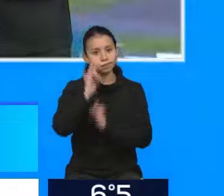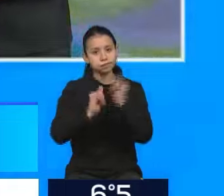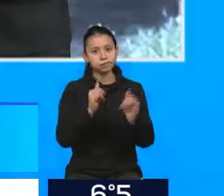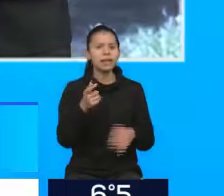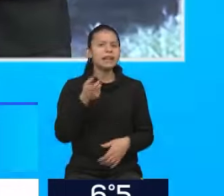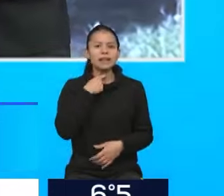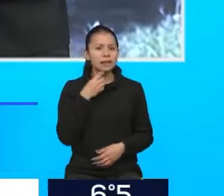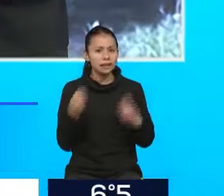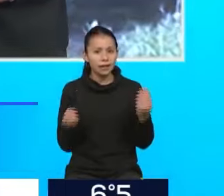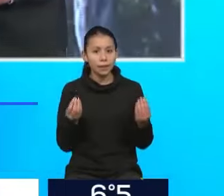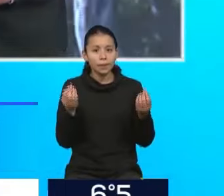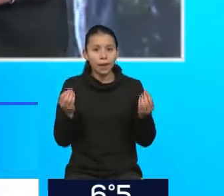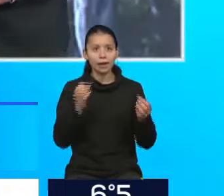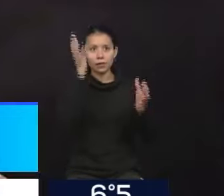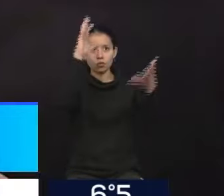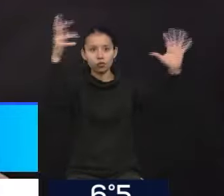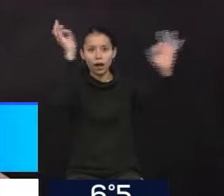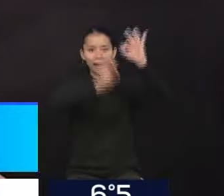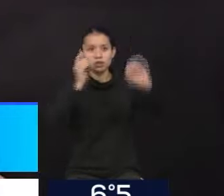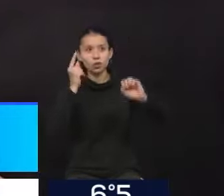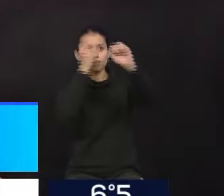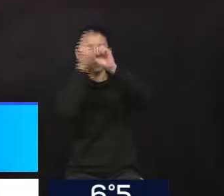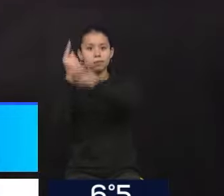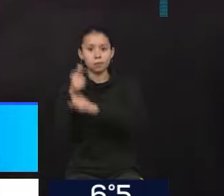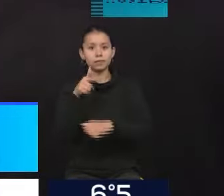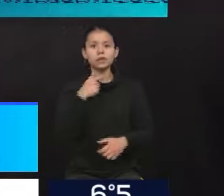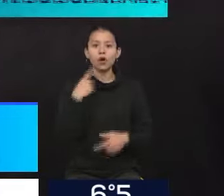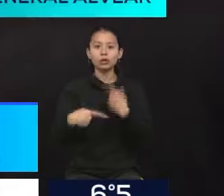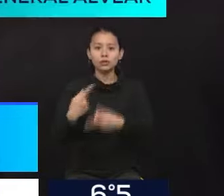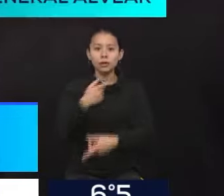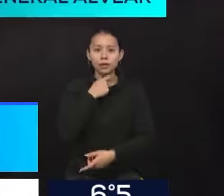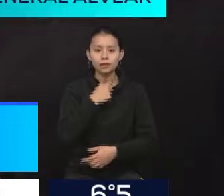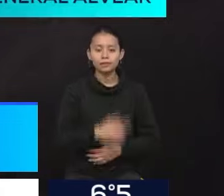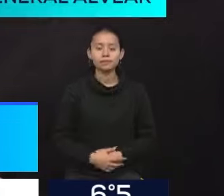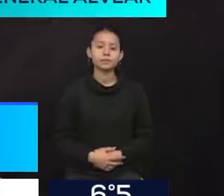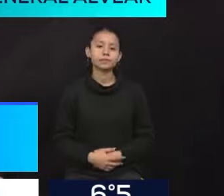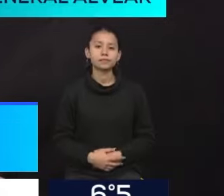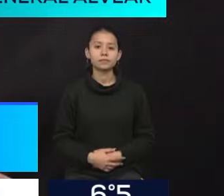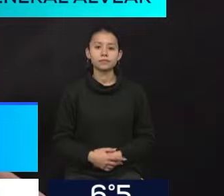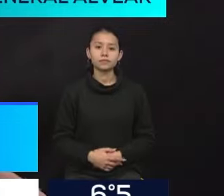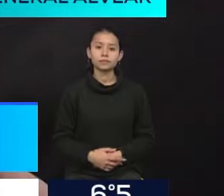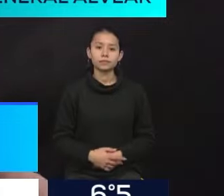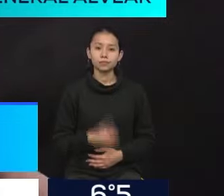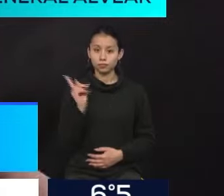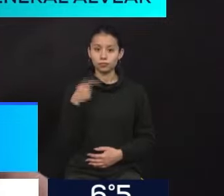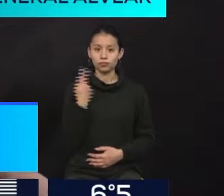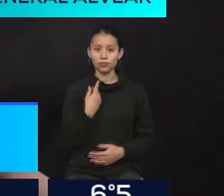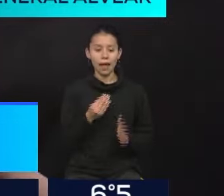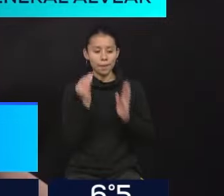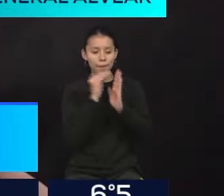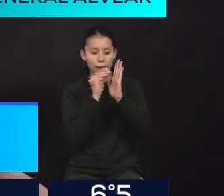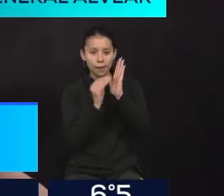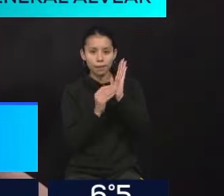activa la lucha antigranizo. Escucha. Pudimos avanzar en algunos aspectos, la cesión de las